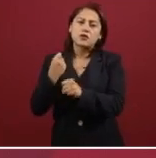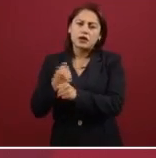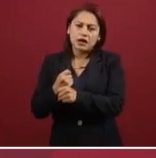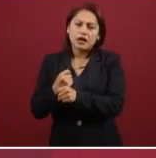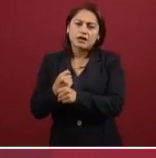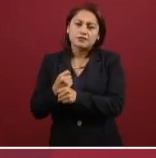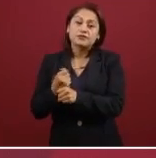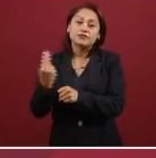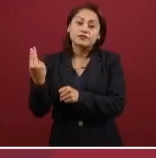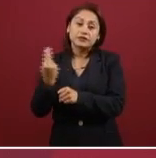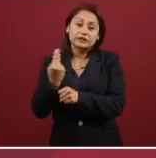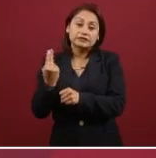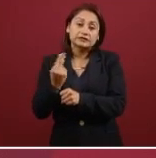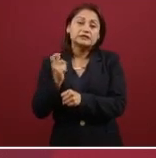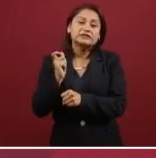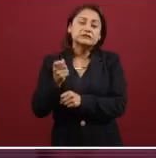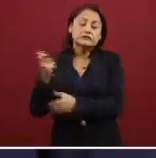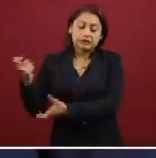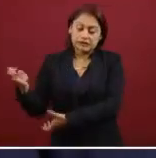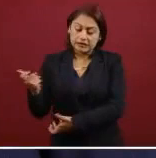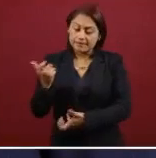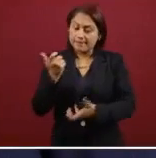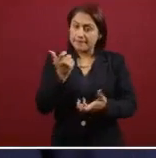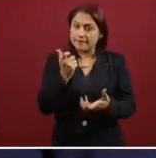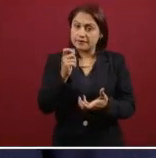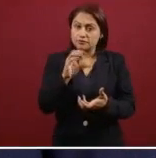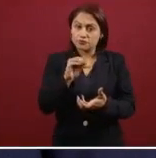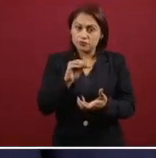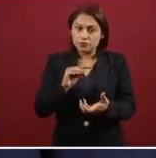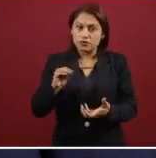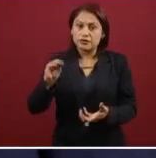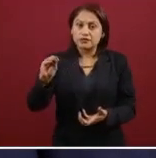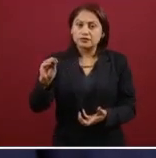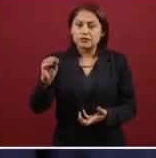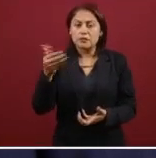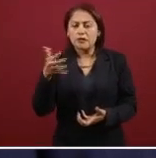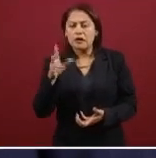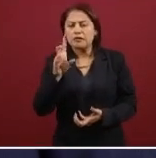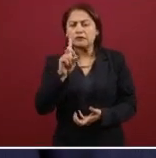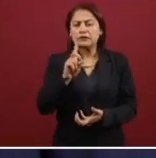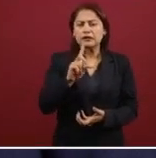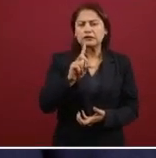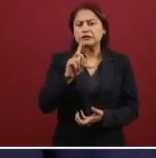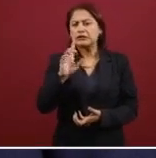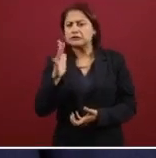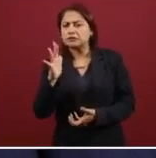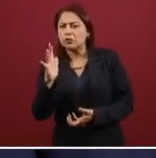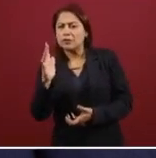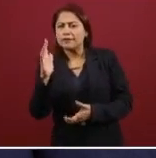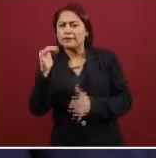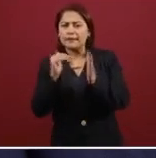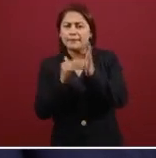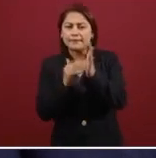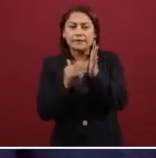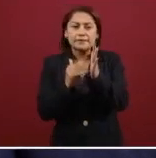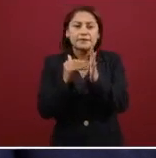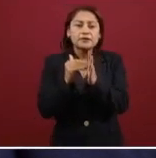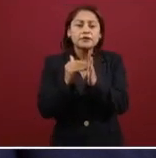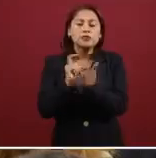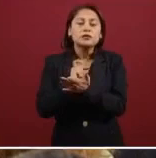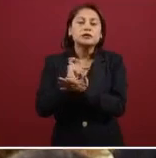destinar del presupuesto de 30 a 50 mil millones para pago de